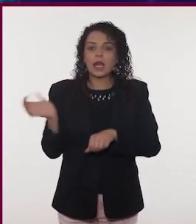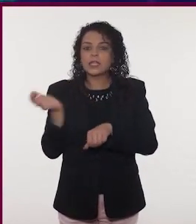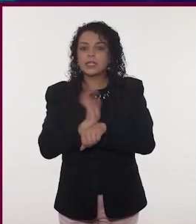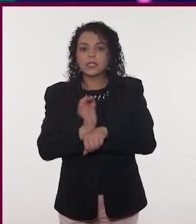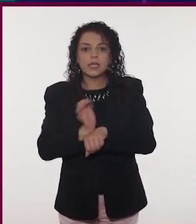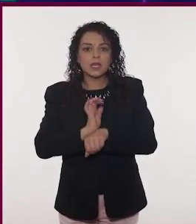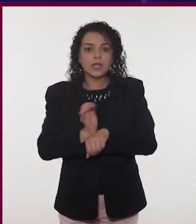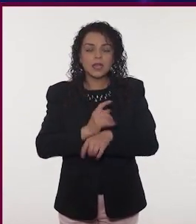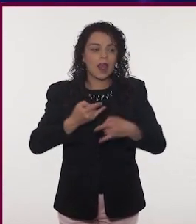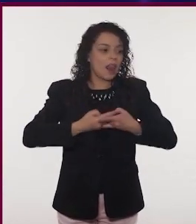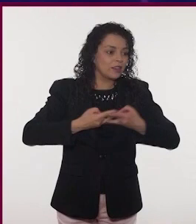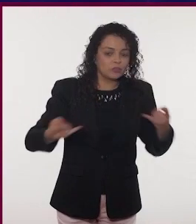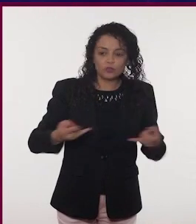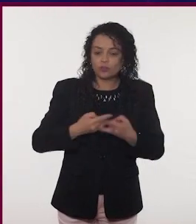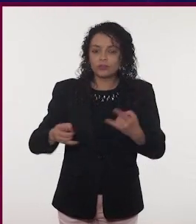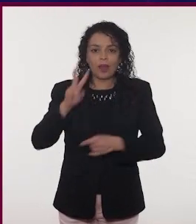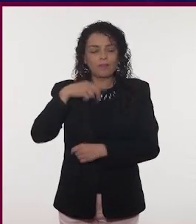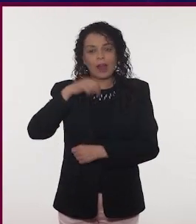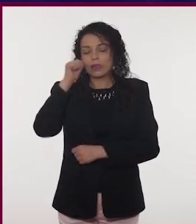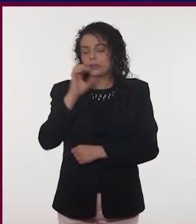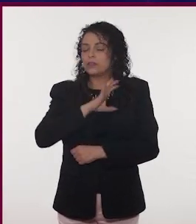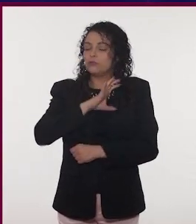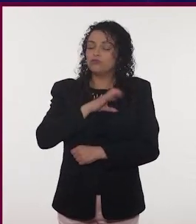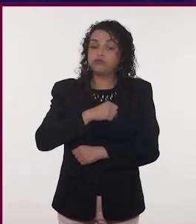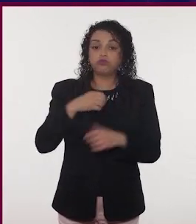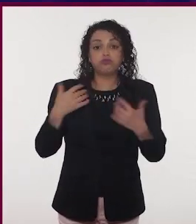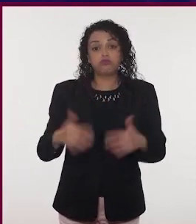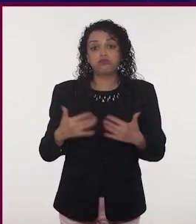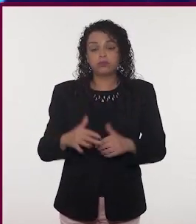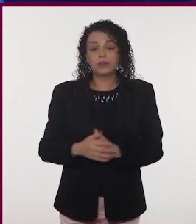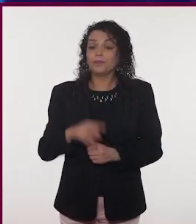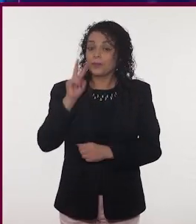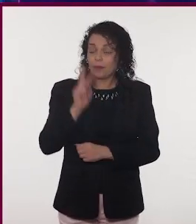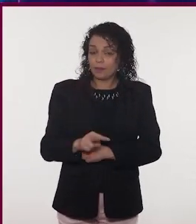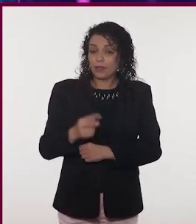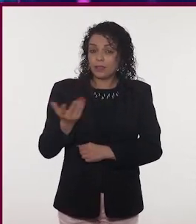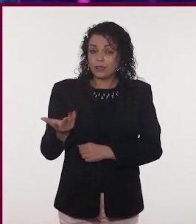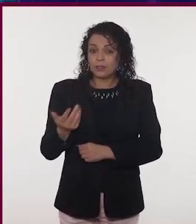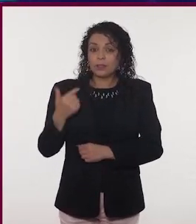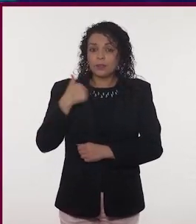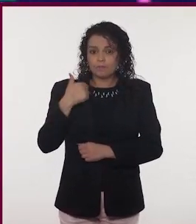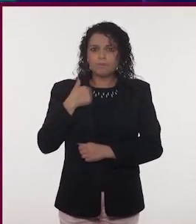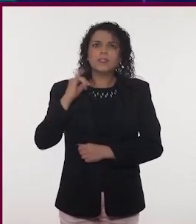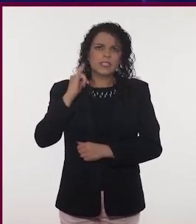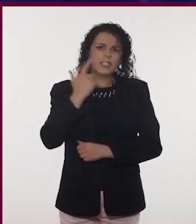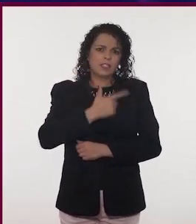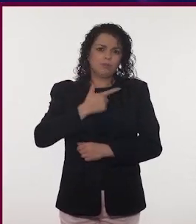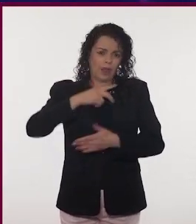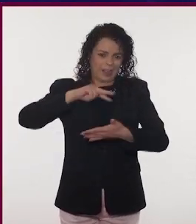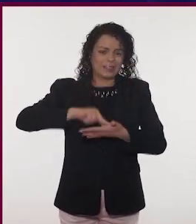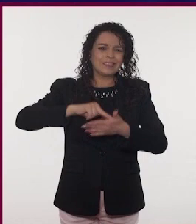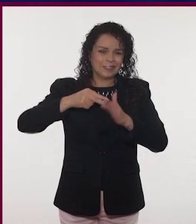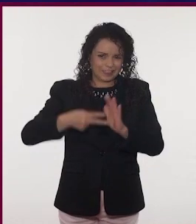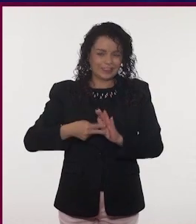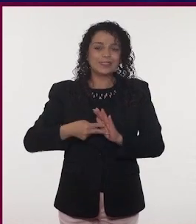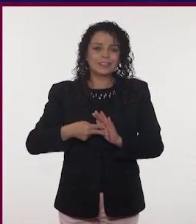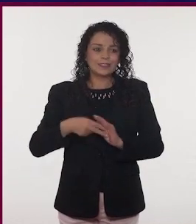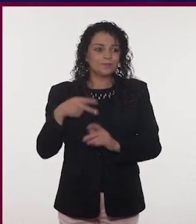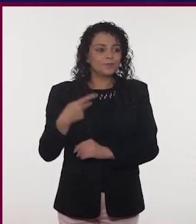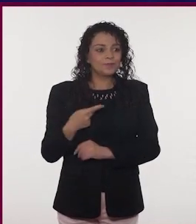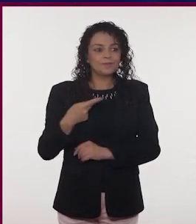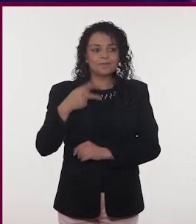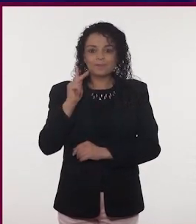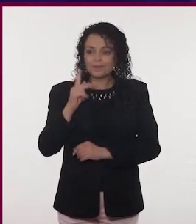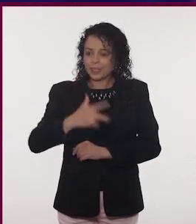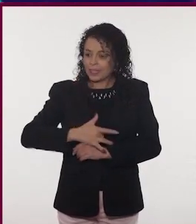gustado muchísimo las historias y yo la verdad pues sí me gustaba la ingeniería, pero pues no sentía